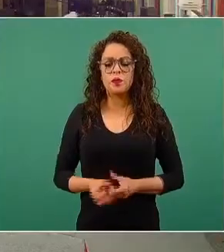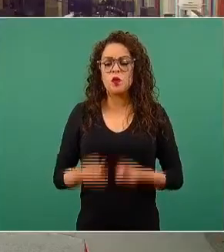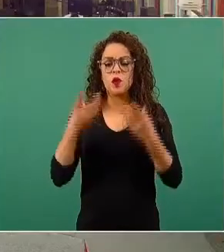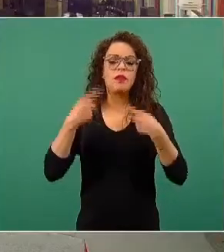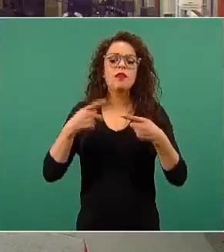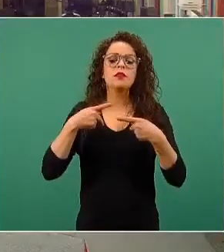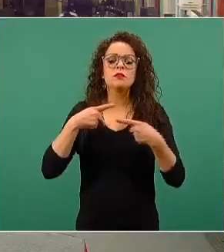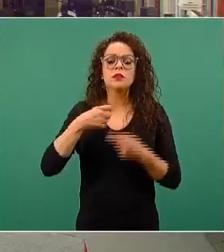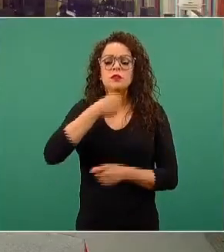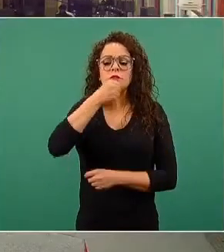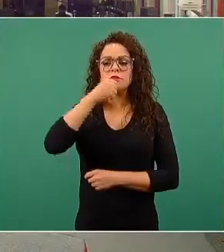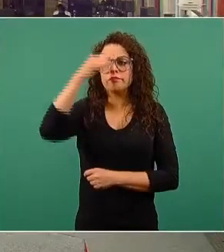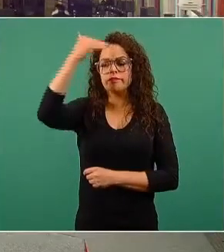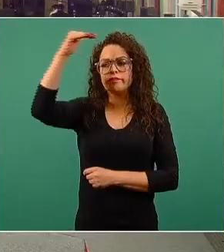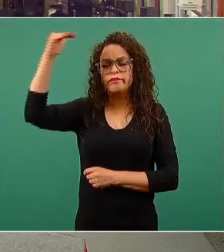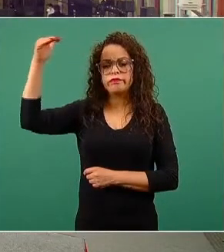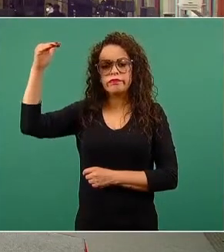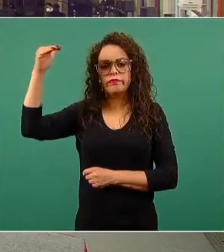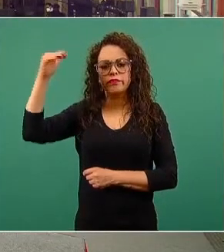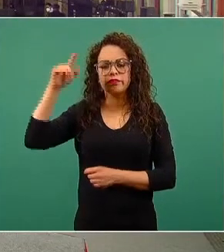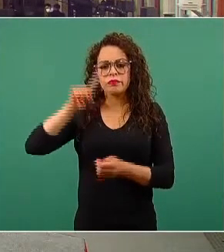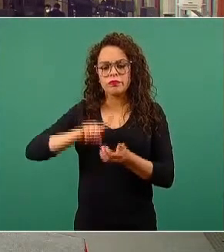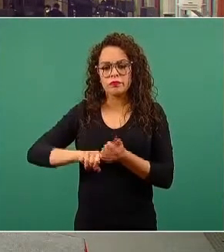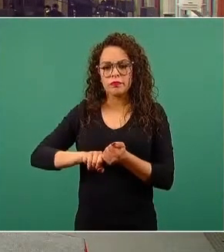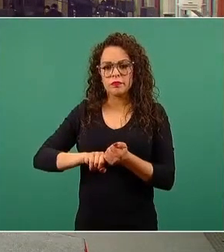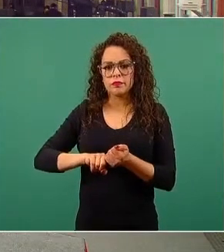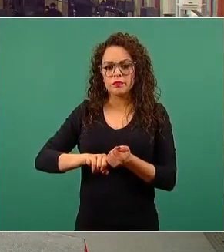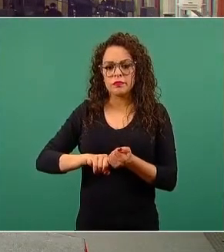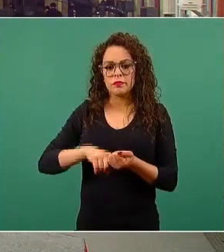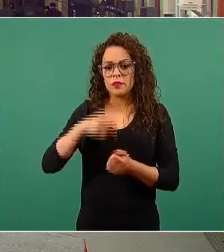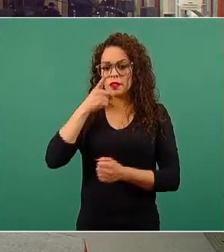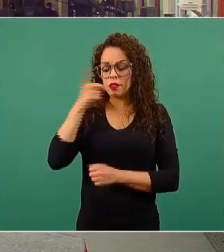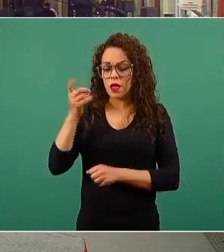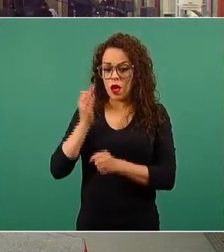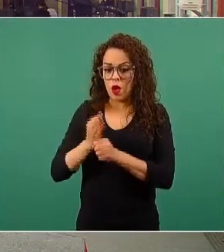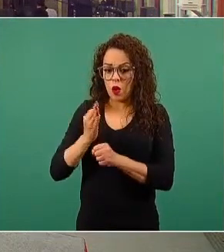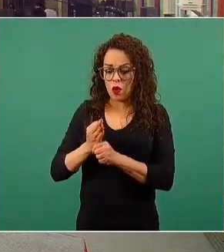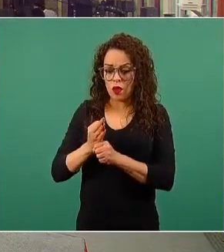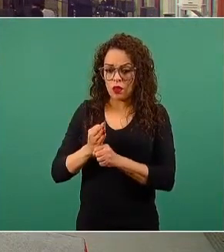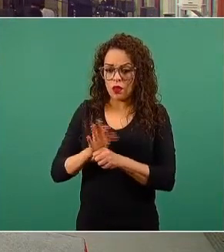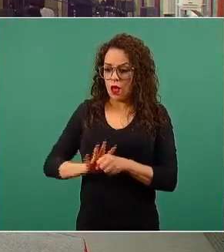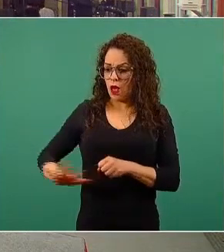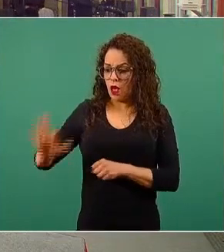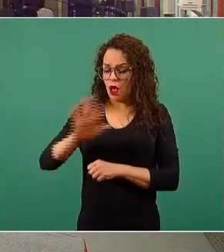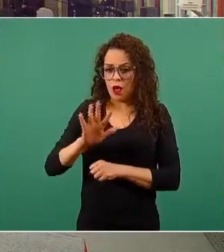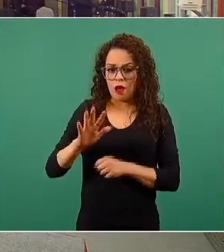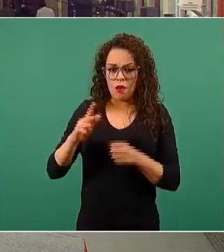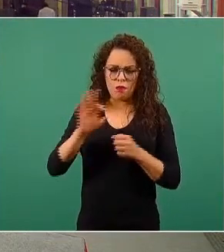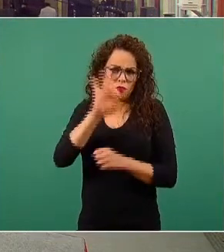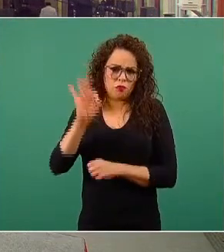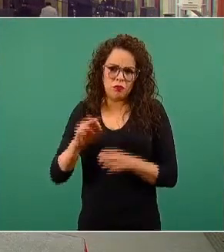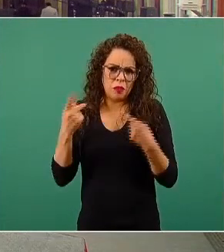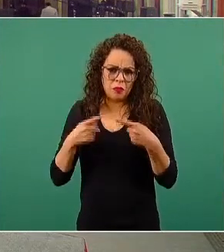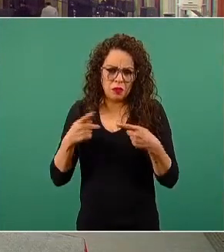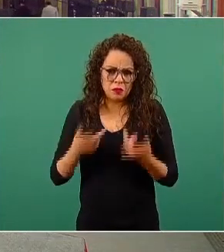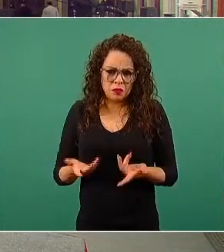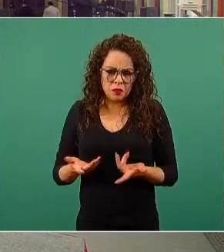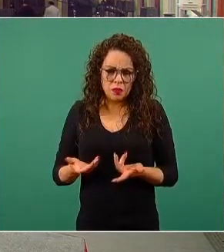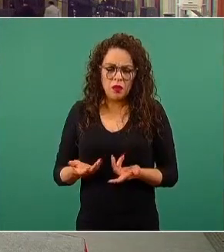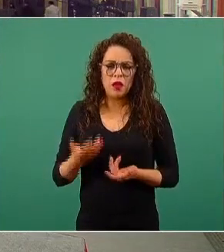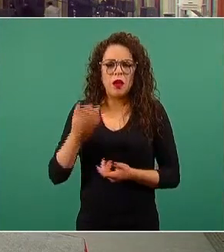están tomando como referencia para decir que ahorita el 19% de la población y